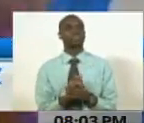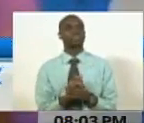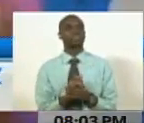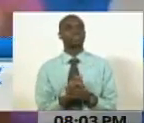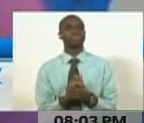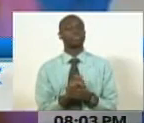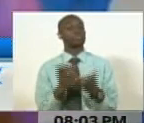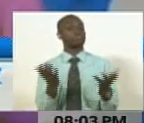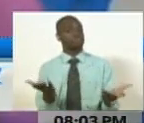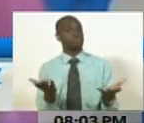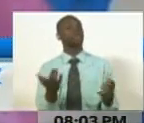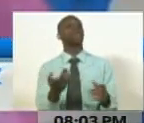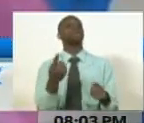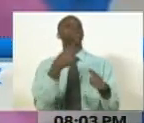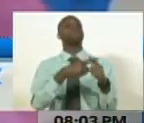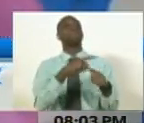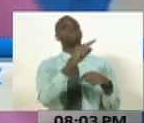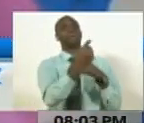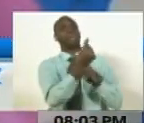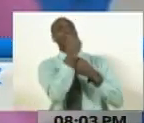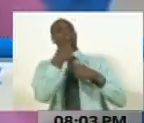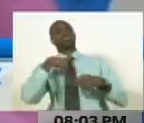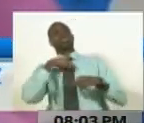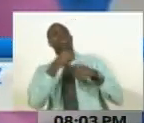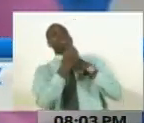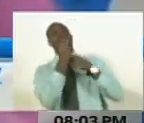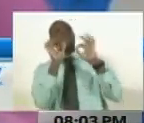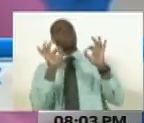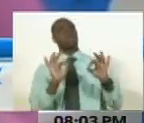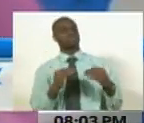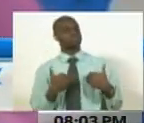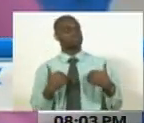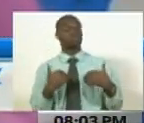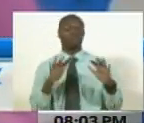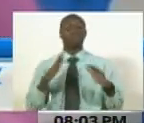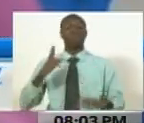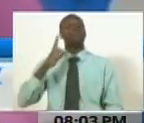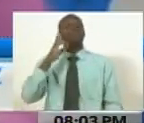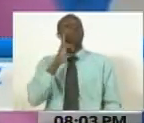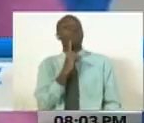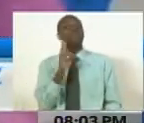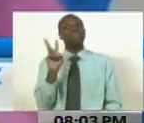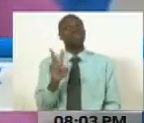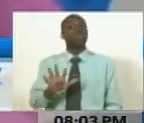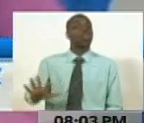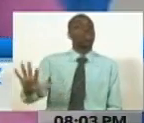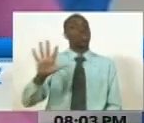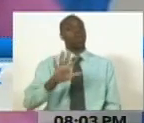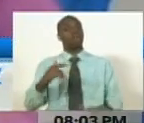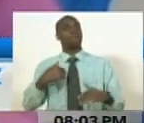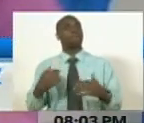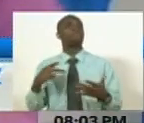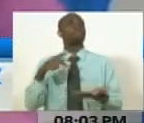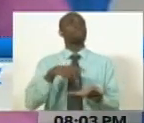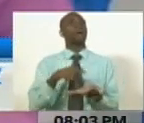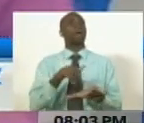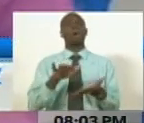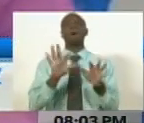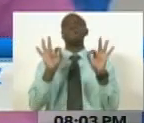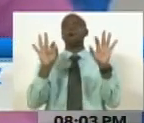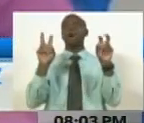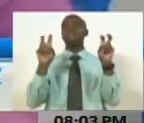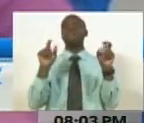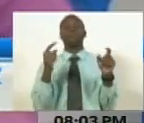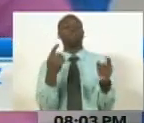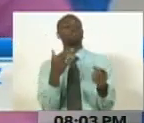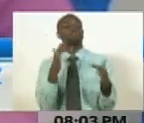Y pretenden descalificar la diplomacia, fíjense. La diplomacia bolivariana no es un perfume costoso. La